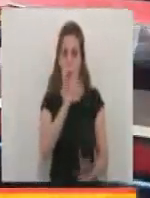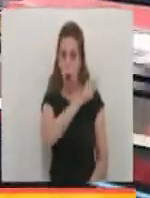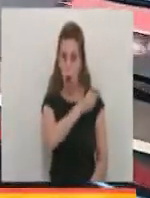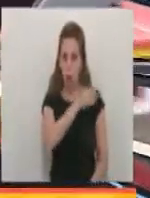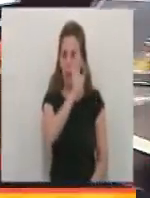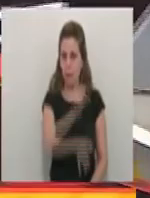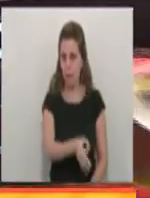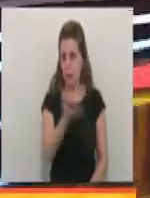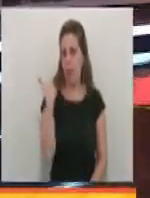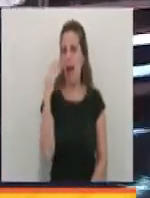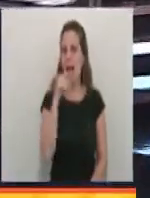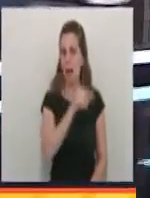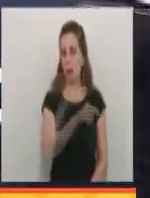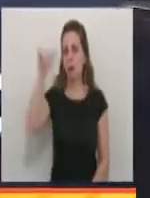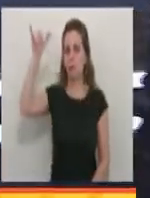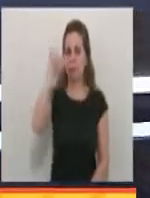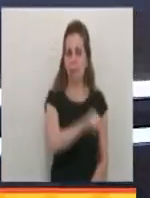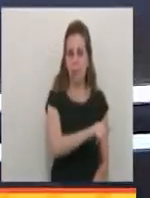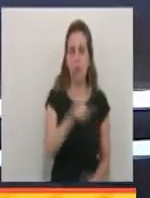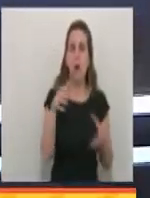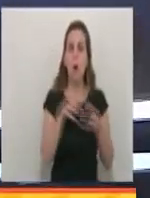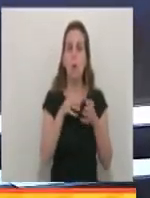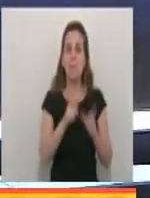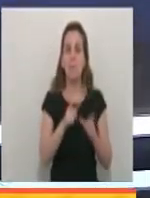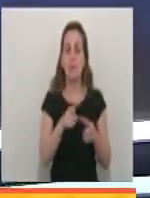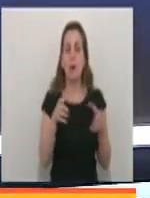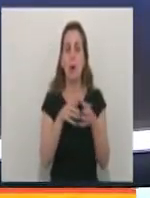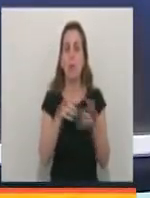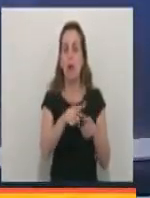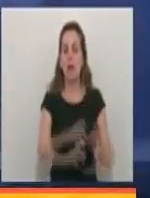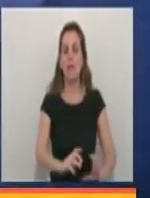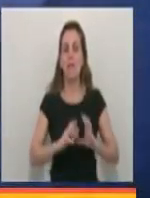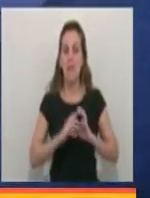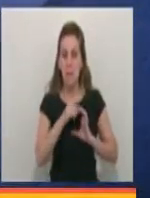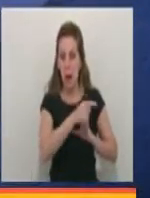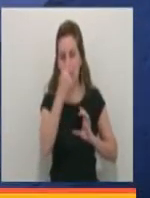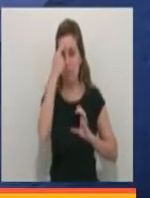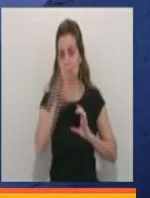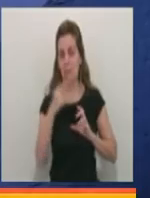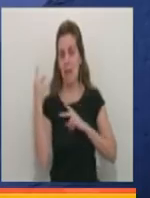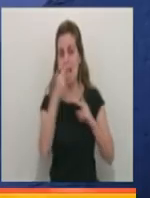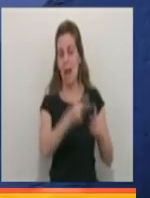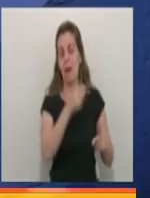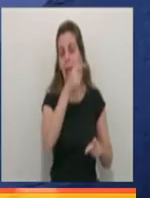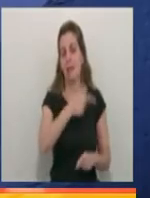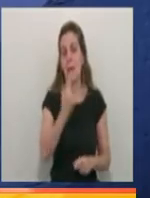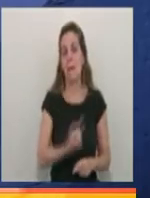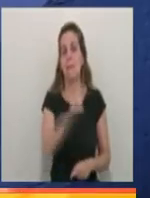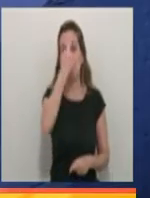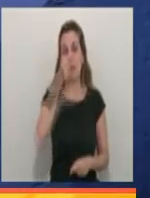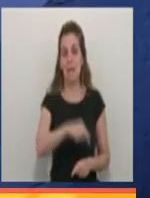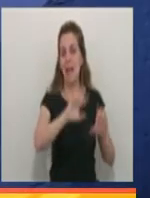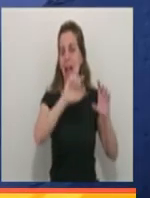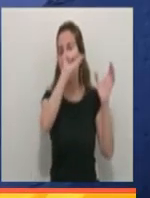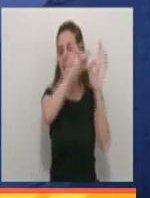jugar su primera final internacional allí a Colombia, a Medellín, junto con todo el equipo técnico, junto con directivos, 23,